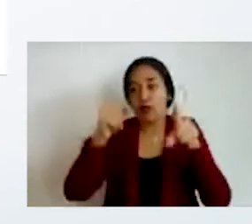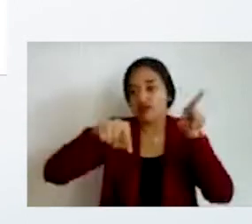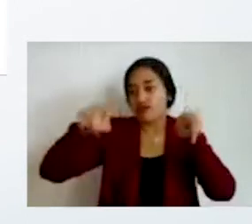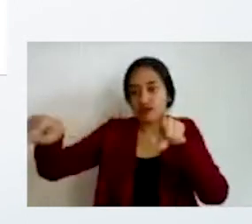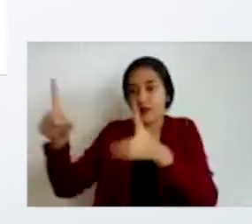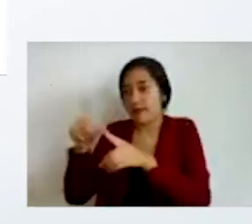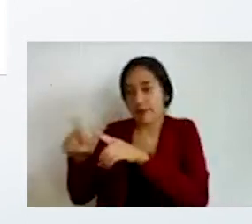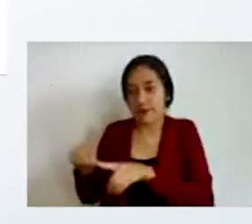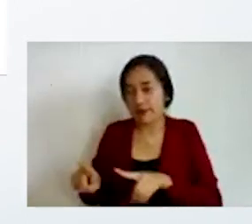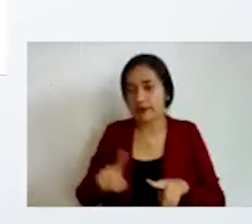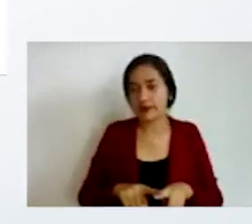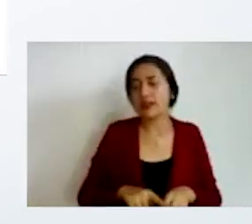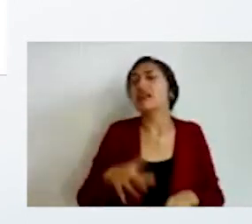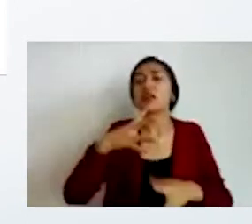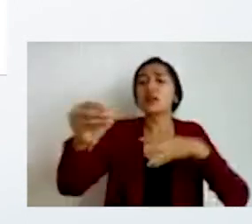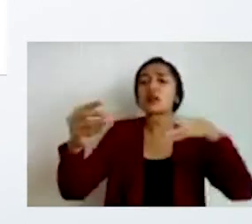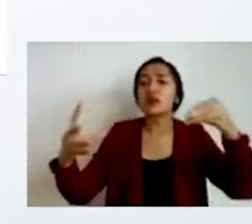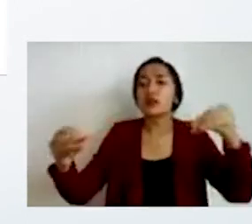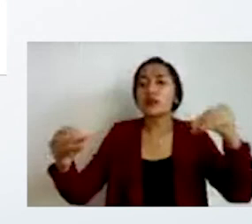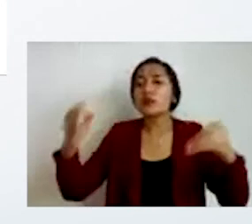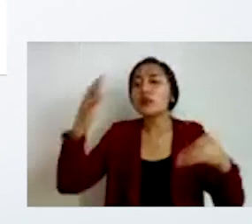diseminar el contagio?